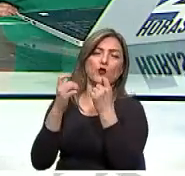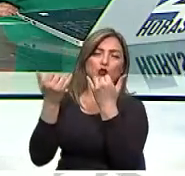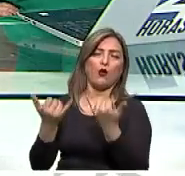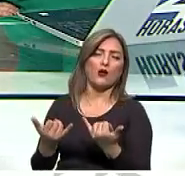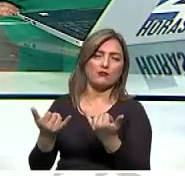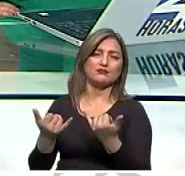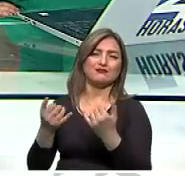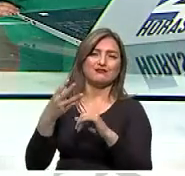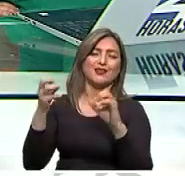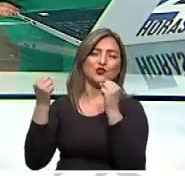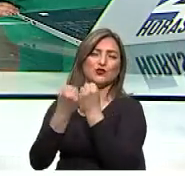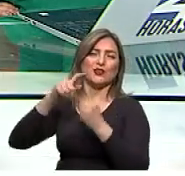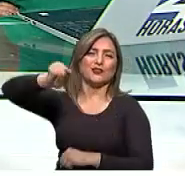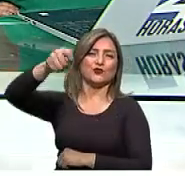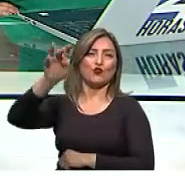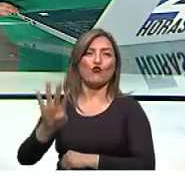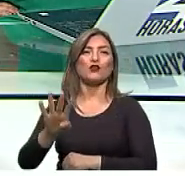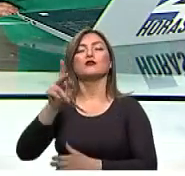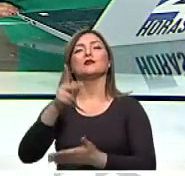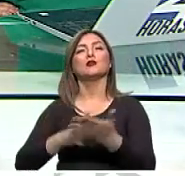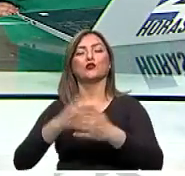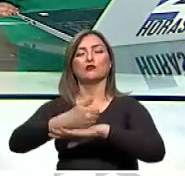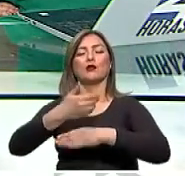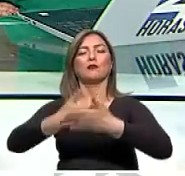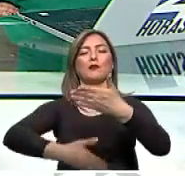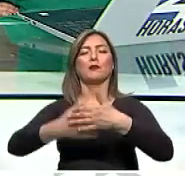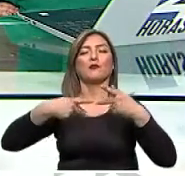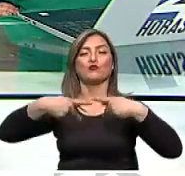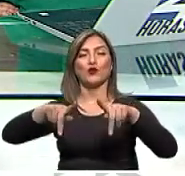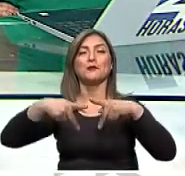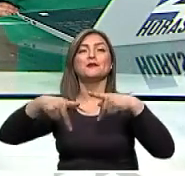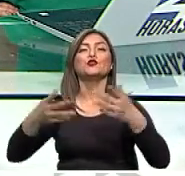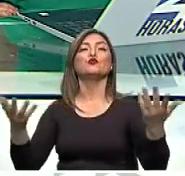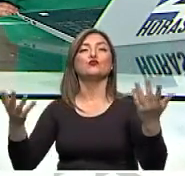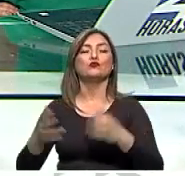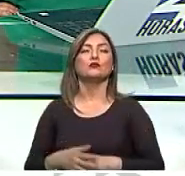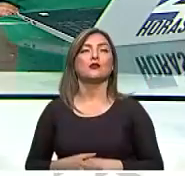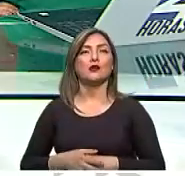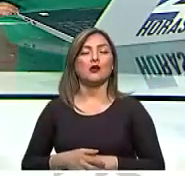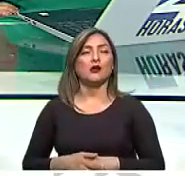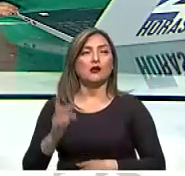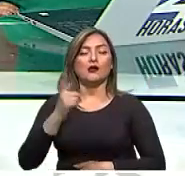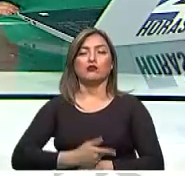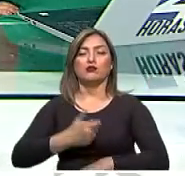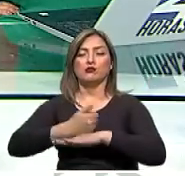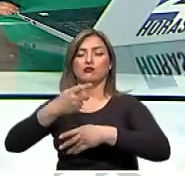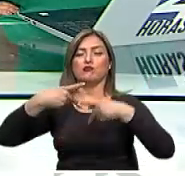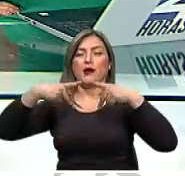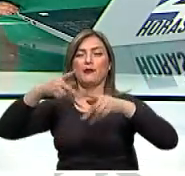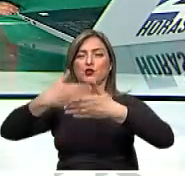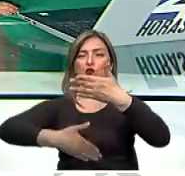este momento a través de las redes sociales qué pasó con los salvoconductos. Cabe señalar que en esta nueva restricción se eliminan todos